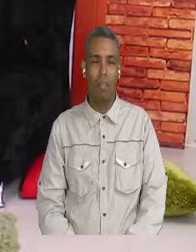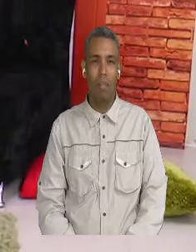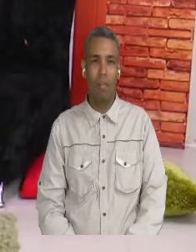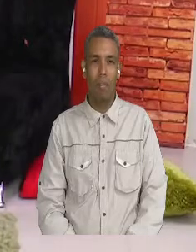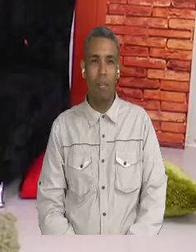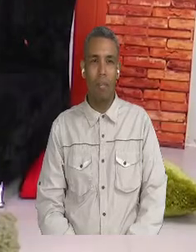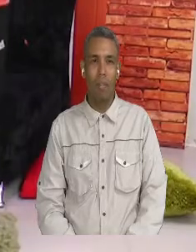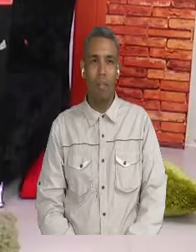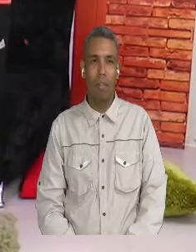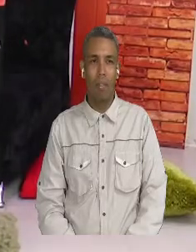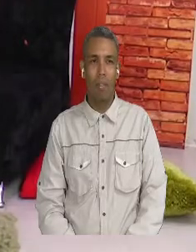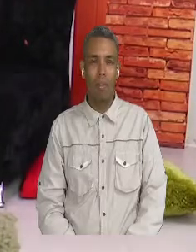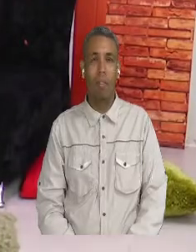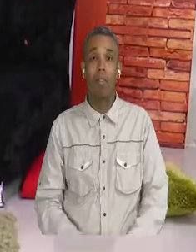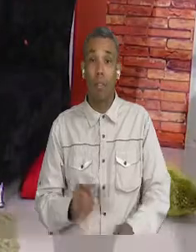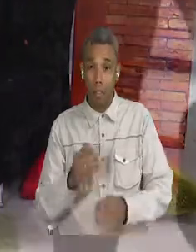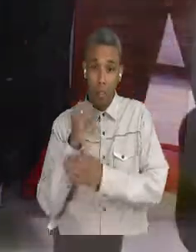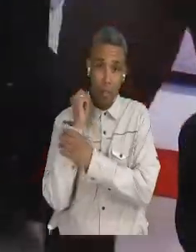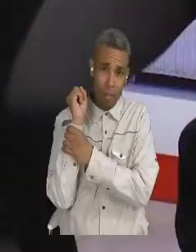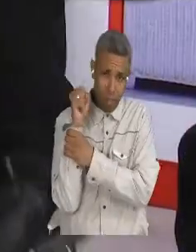Eso es. Este es el calentamiento, ¿no?